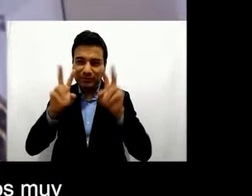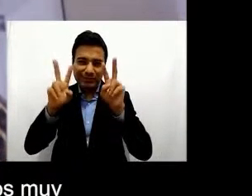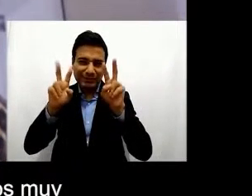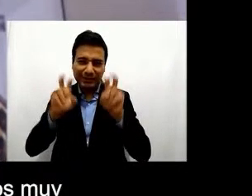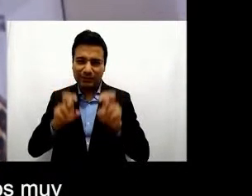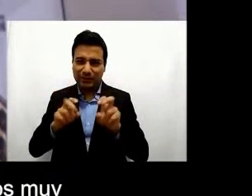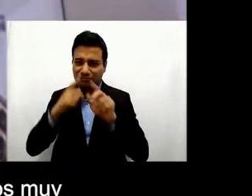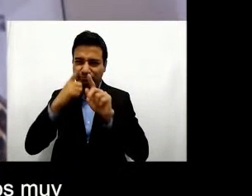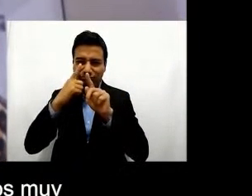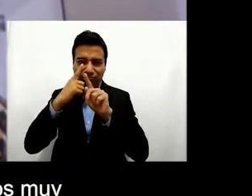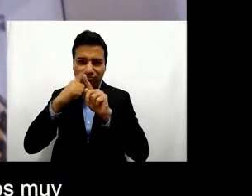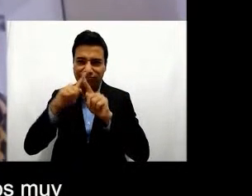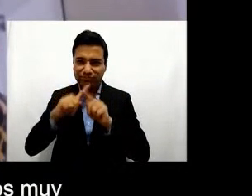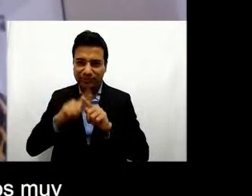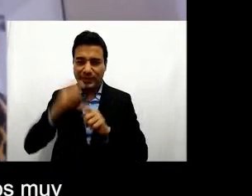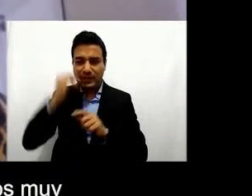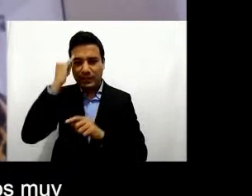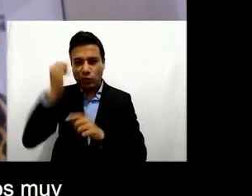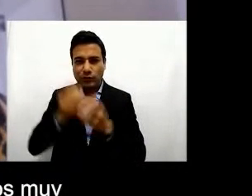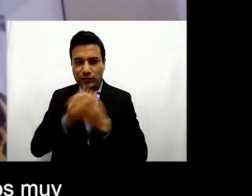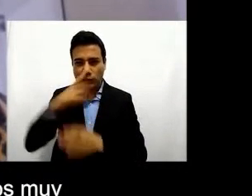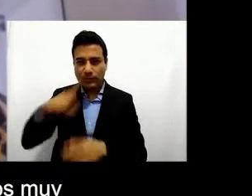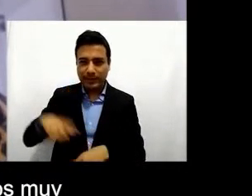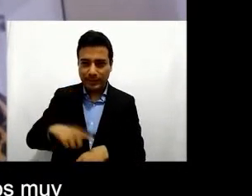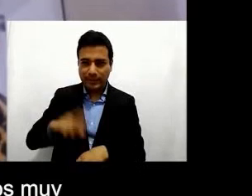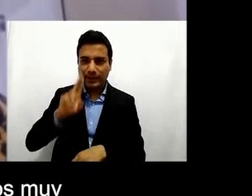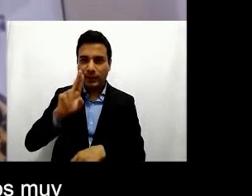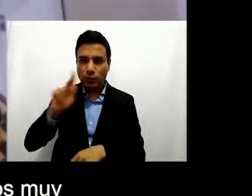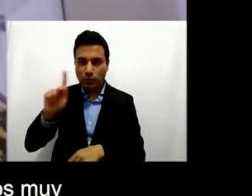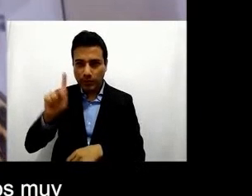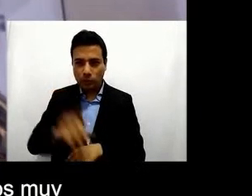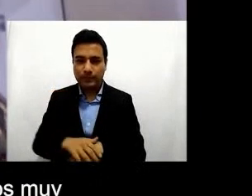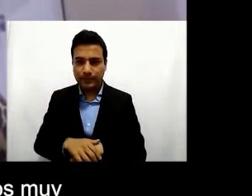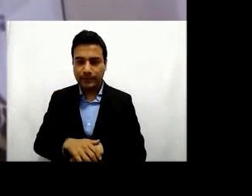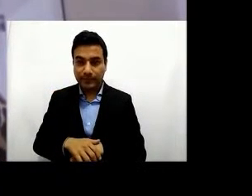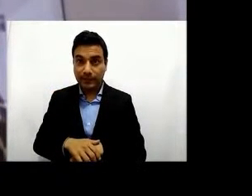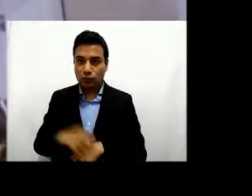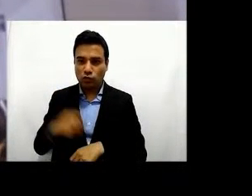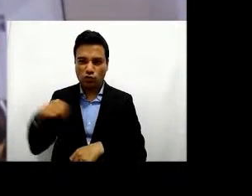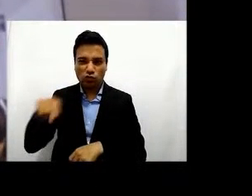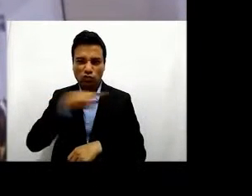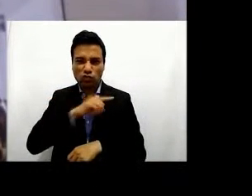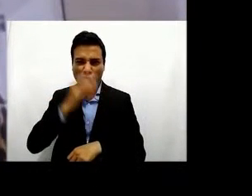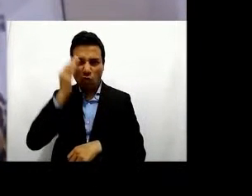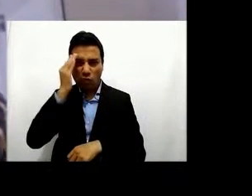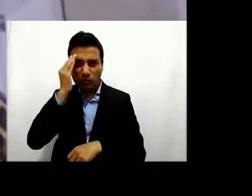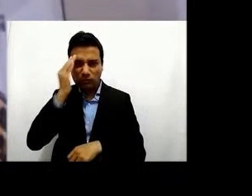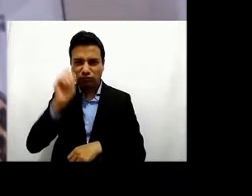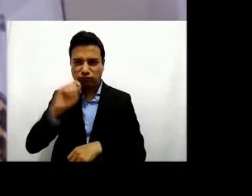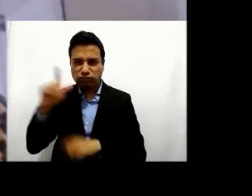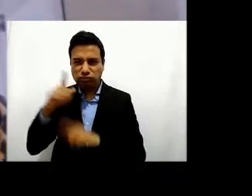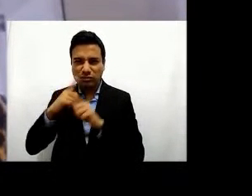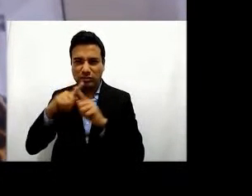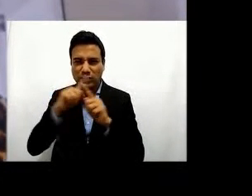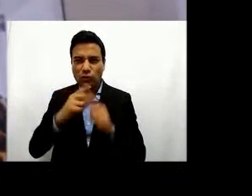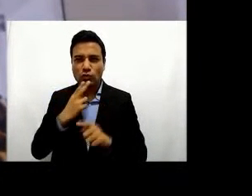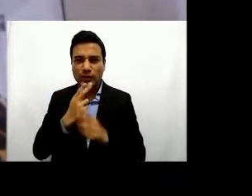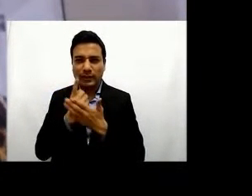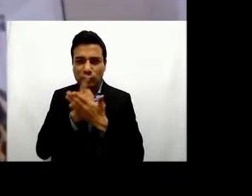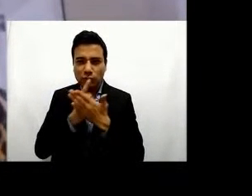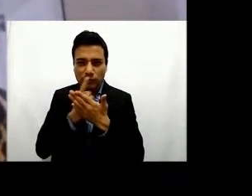innovación gubernamental en Reino Unido. Somos muy multidisciplinarios, usamos el diseño, la